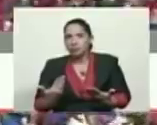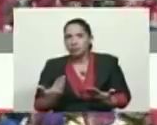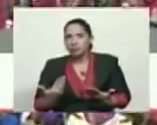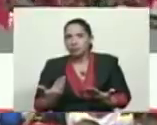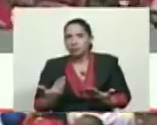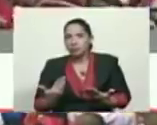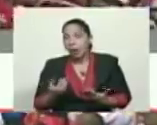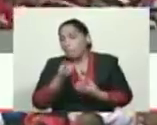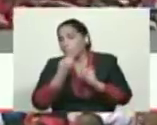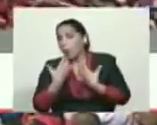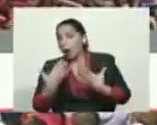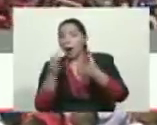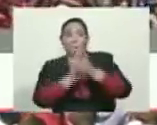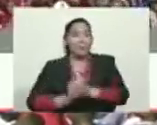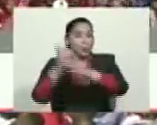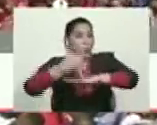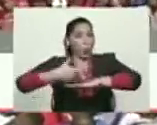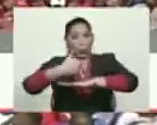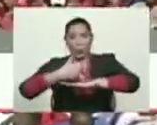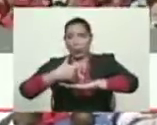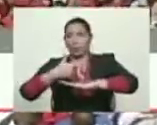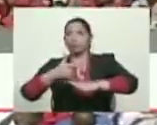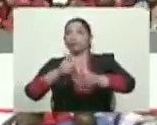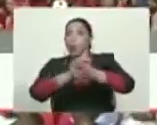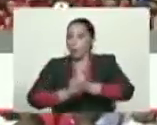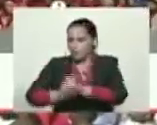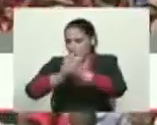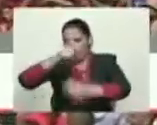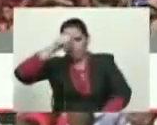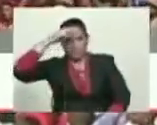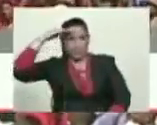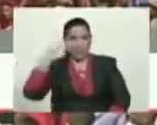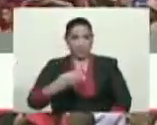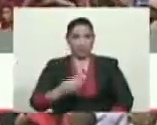Bueno, compañero gobernador, compañero de las milicias,